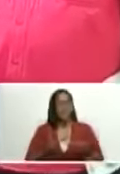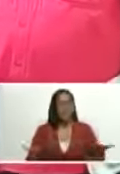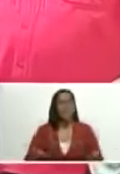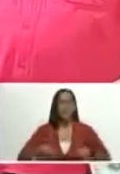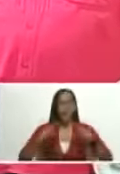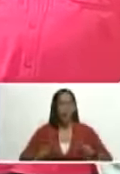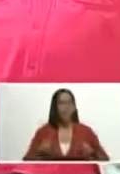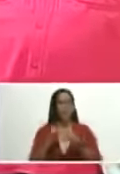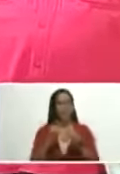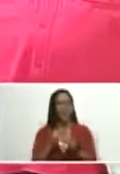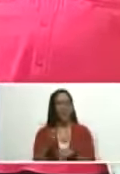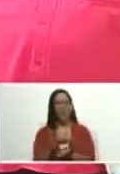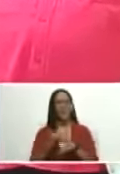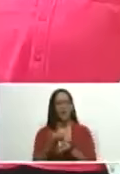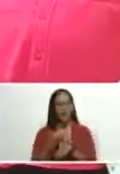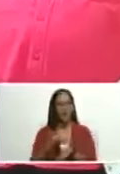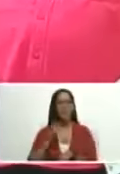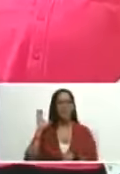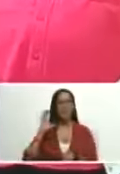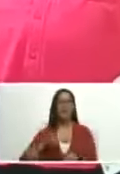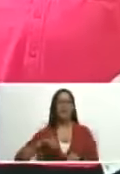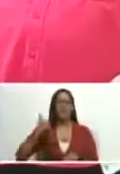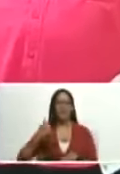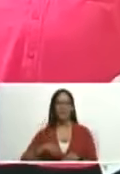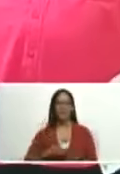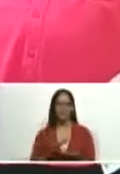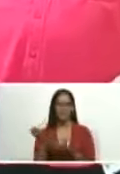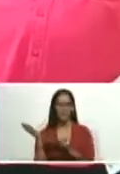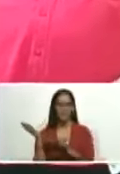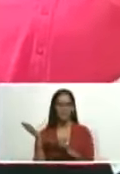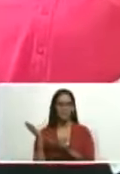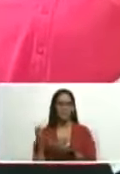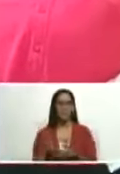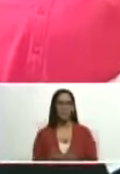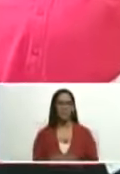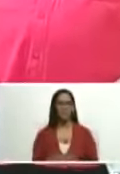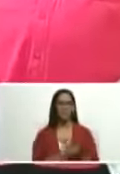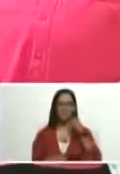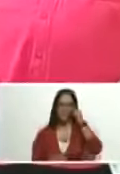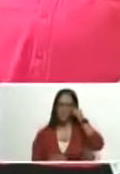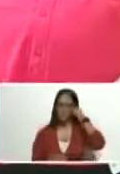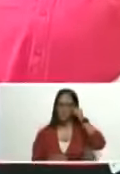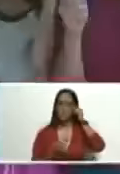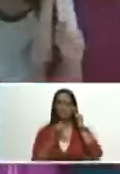nuevamente la palabra al gobernador del Estado, Mayor Gerardo Márquez. Bueno, presidente, hay